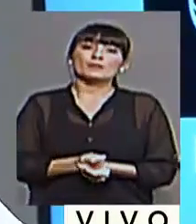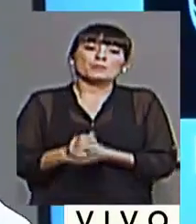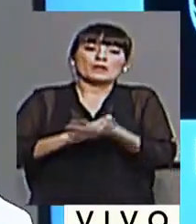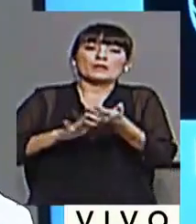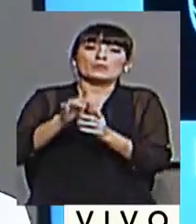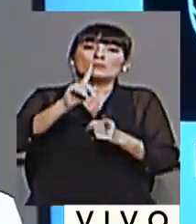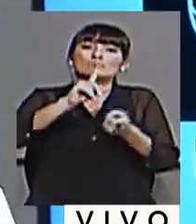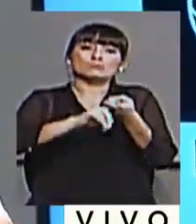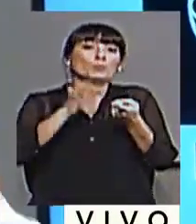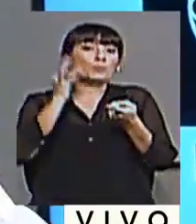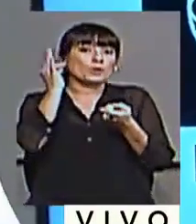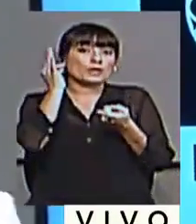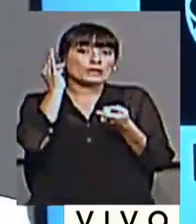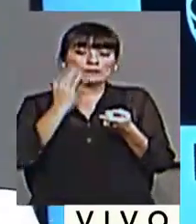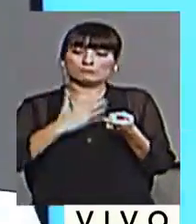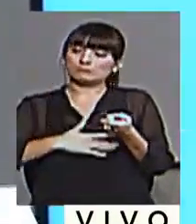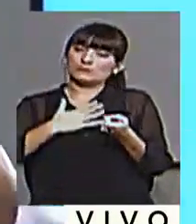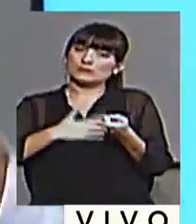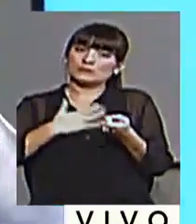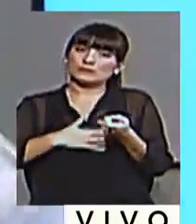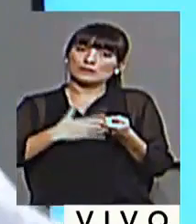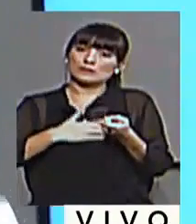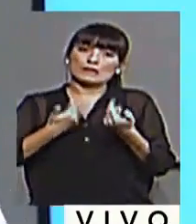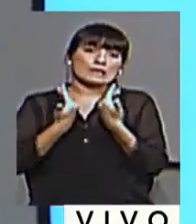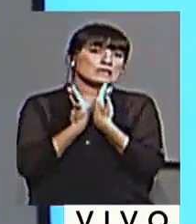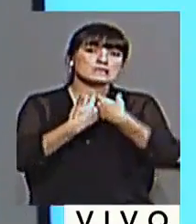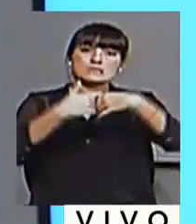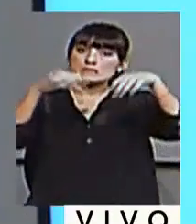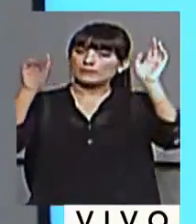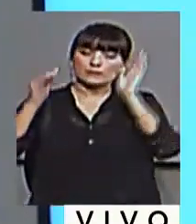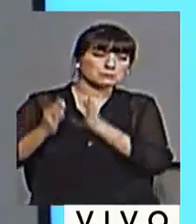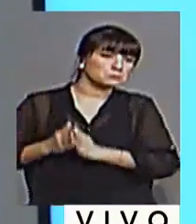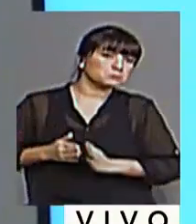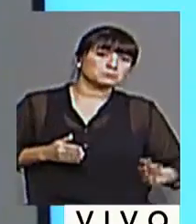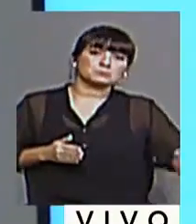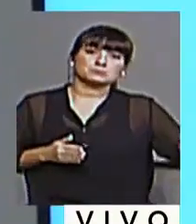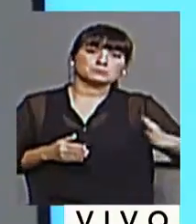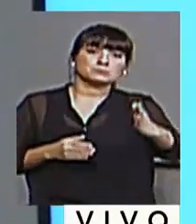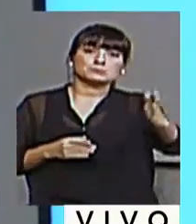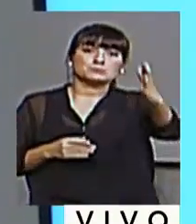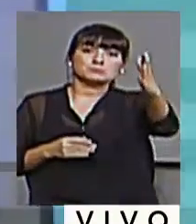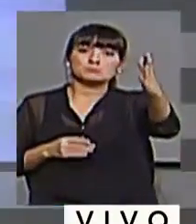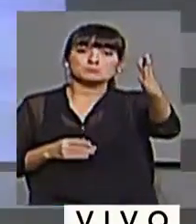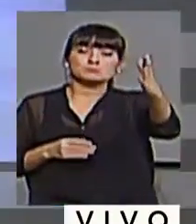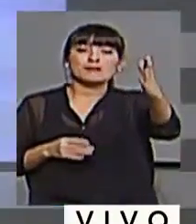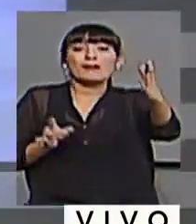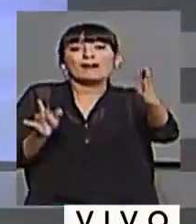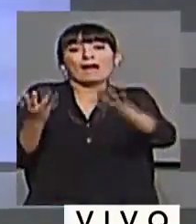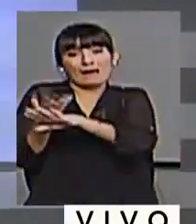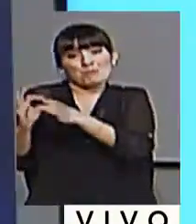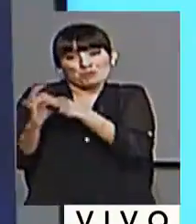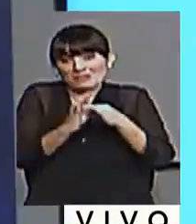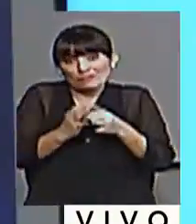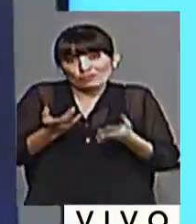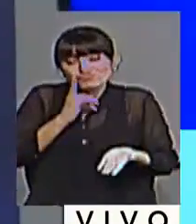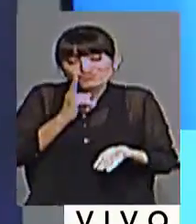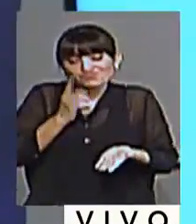la esposa decide irse por la libre en camino propio, Por algo será. No es